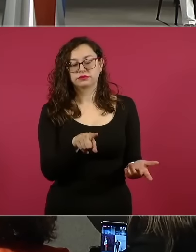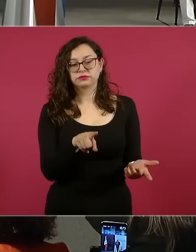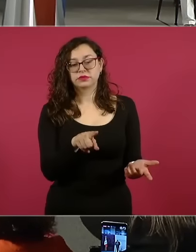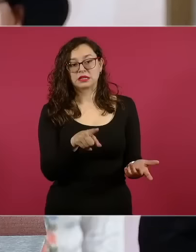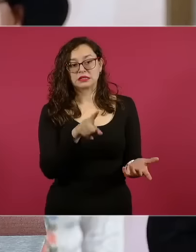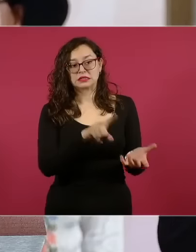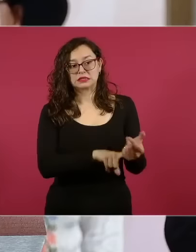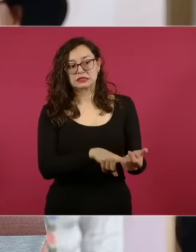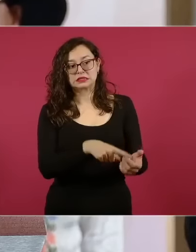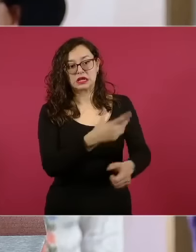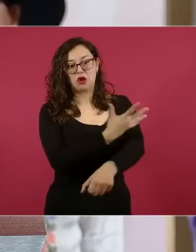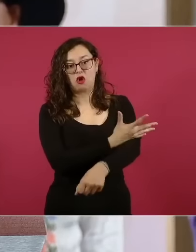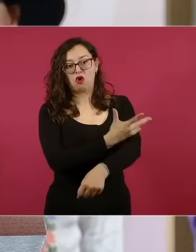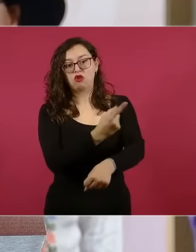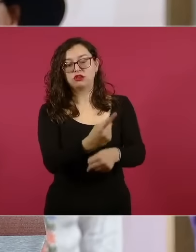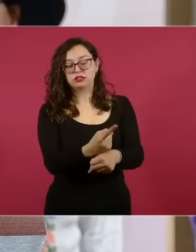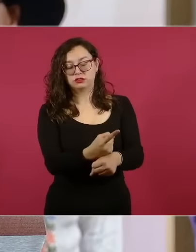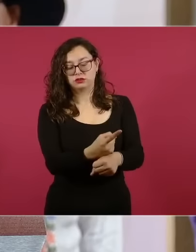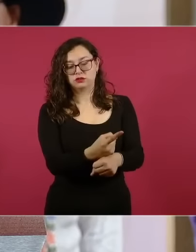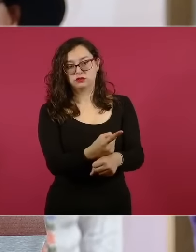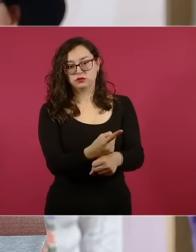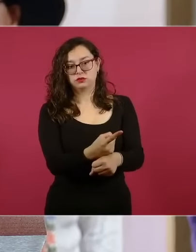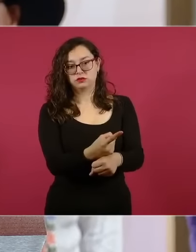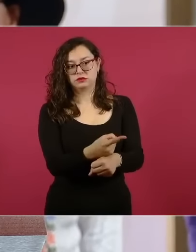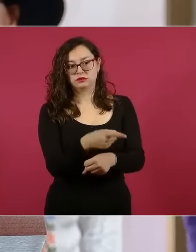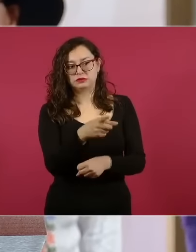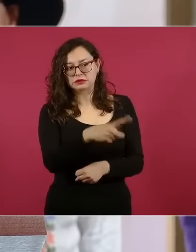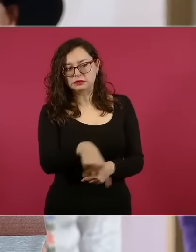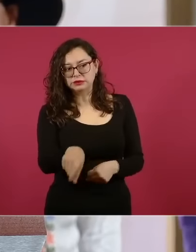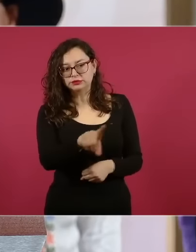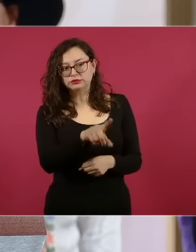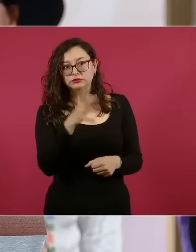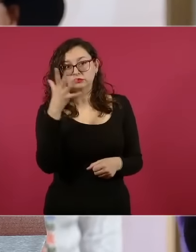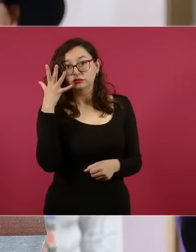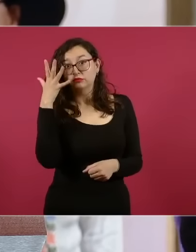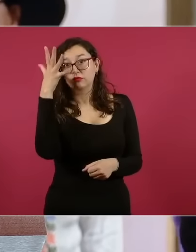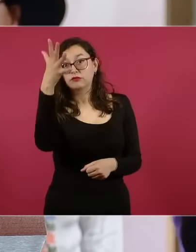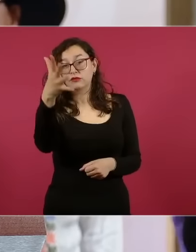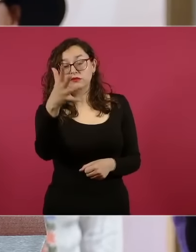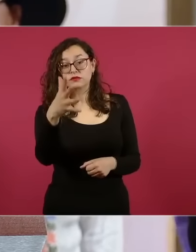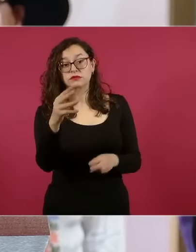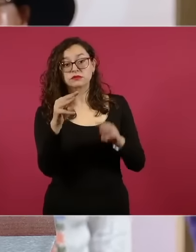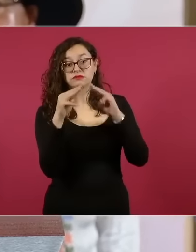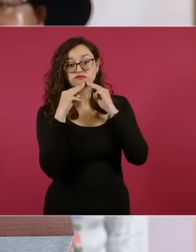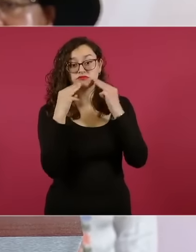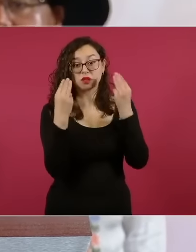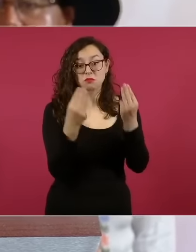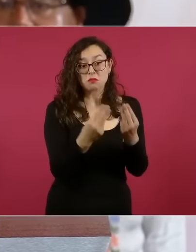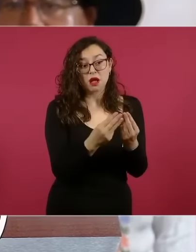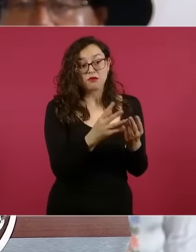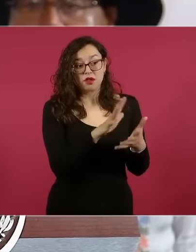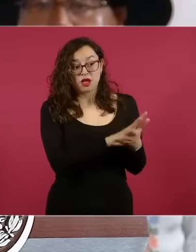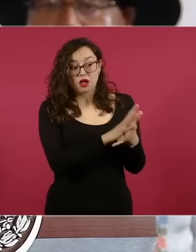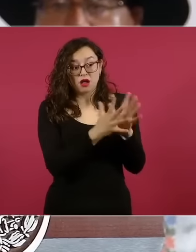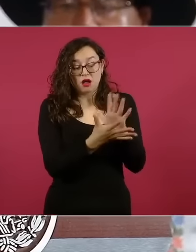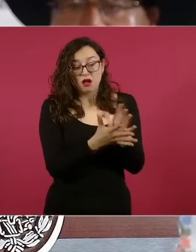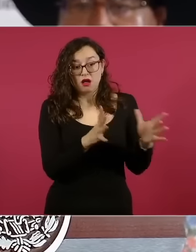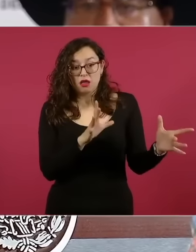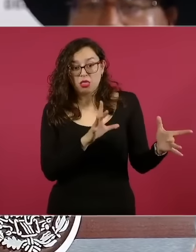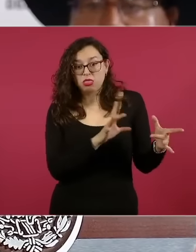sobre todo el que no se vincule a la delincuencia